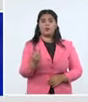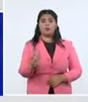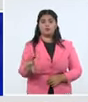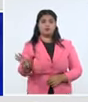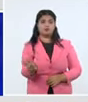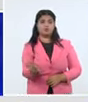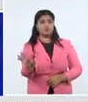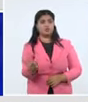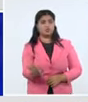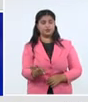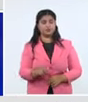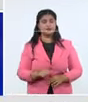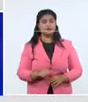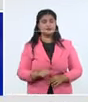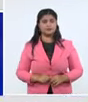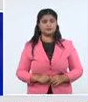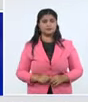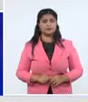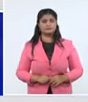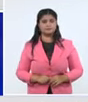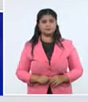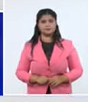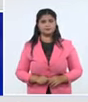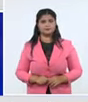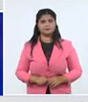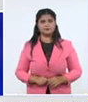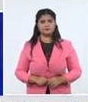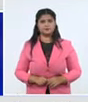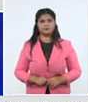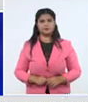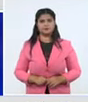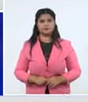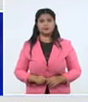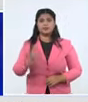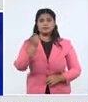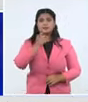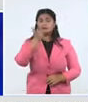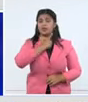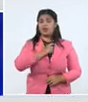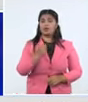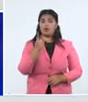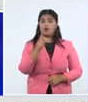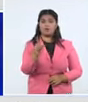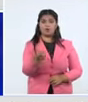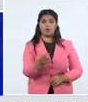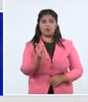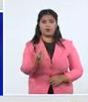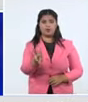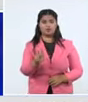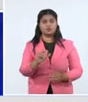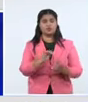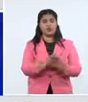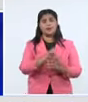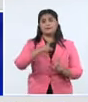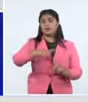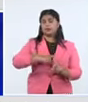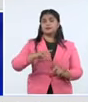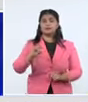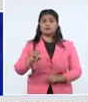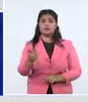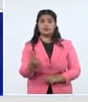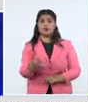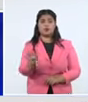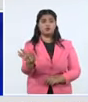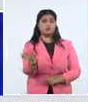1,3% de las muestras analizadas resultaron. Ciego de Ávila el 1,2%, Matanzas el